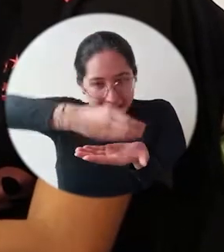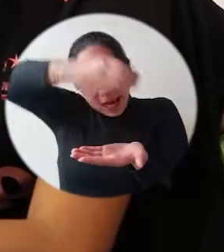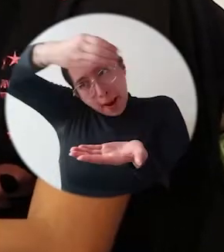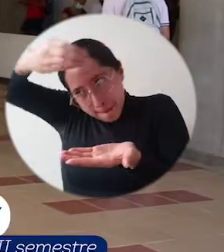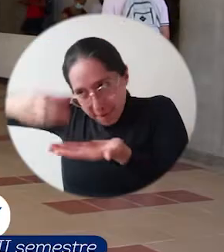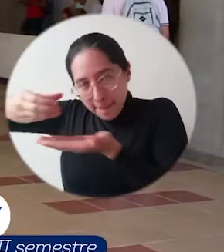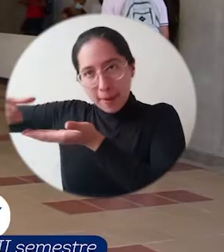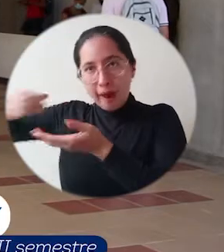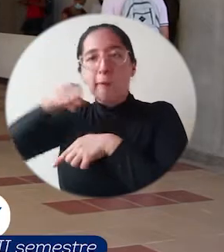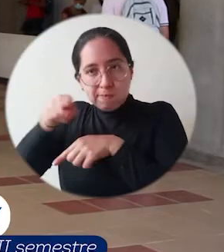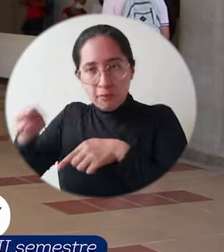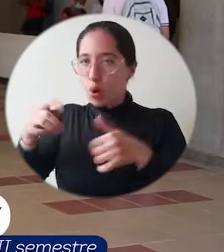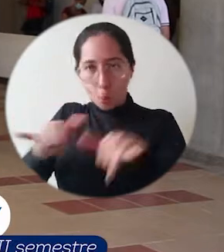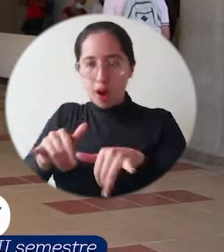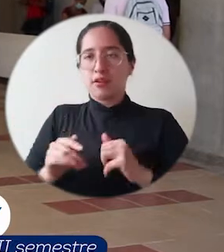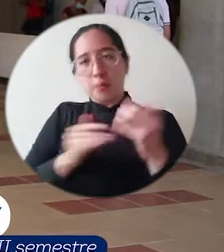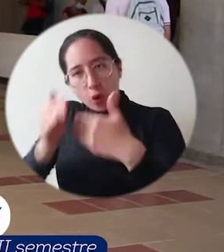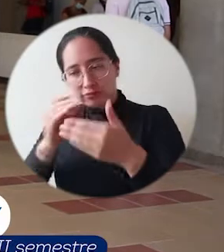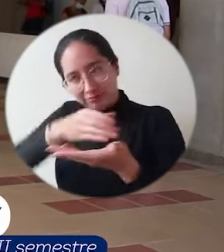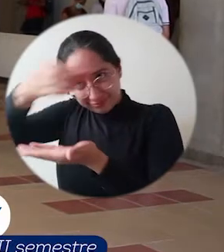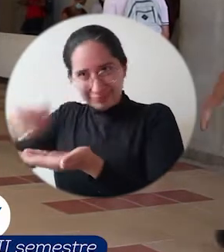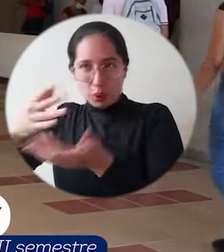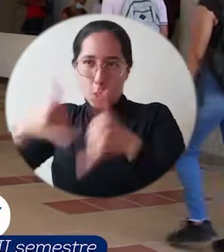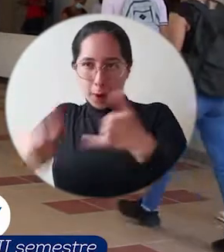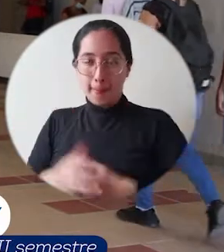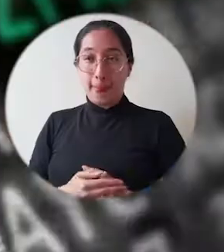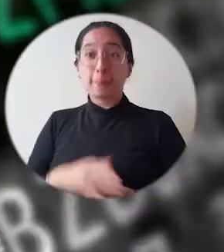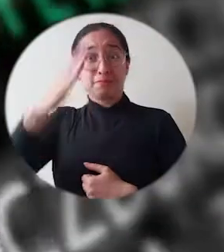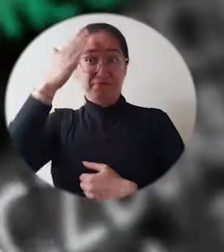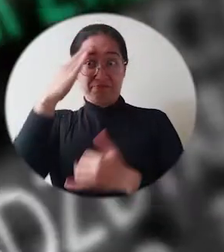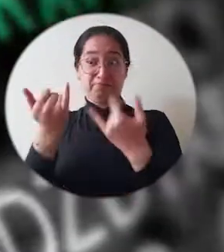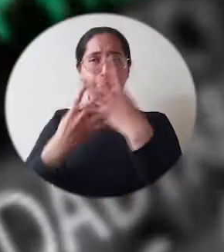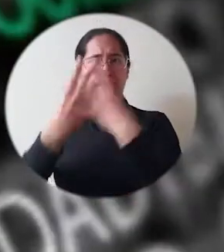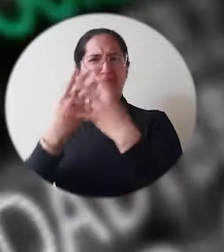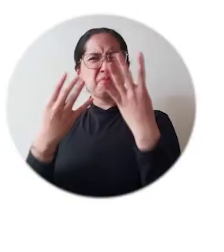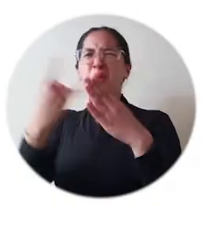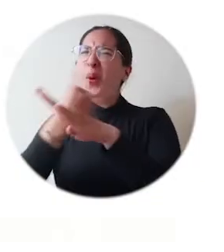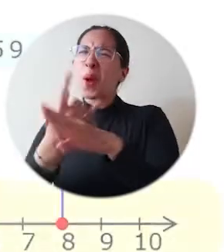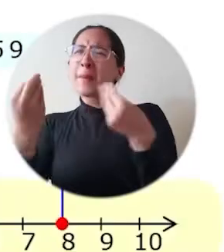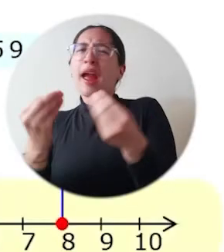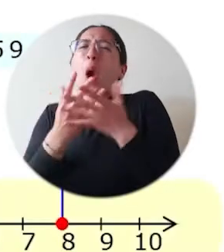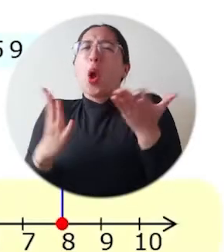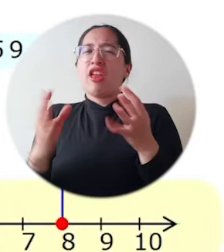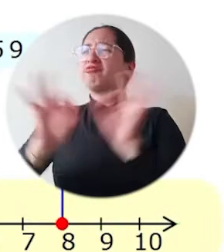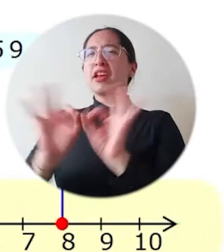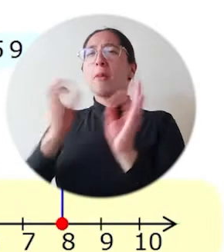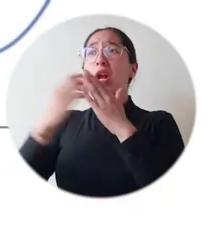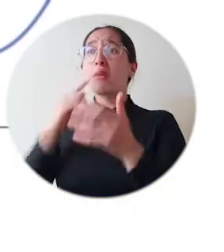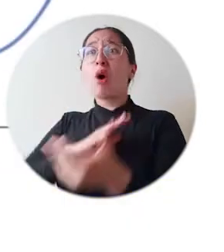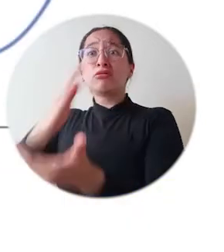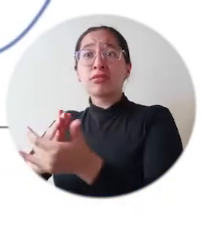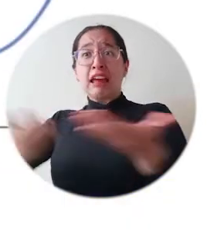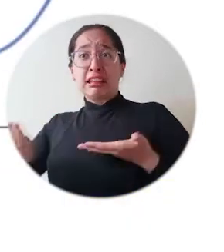la pirámide hecha a base de figuras cilíndricas en forma creciente a otra torre. Desde tiempos inmemorables, las matemáticas se han usado